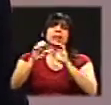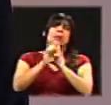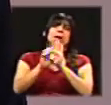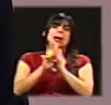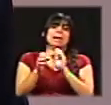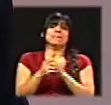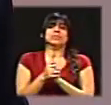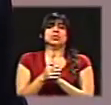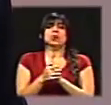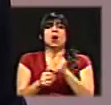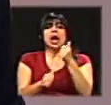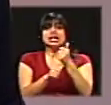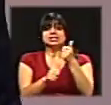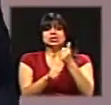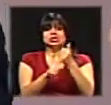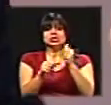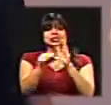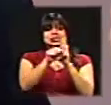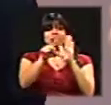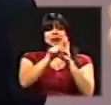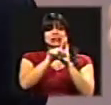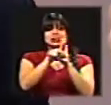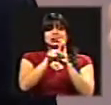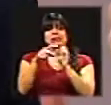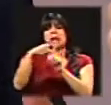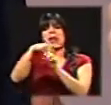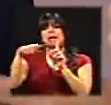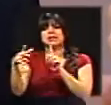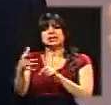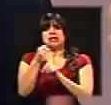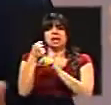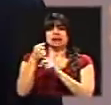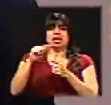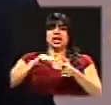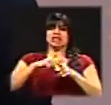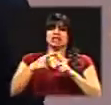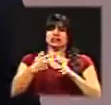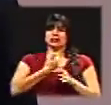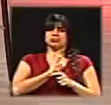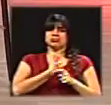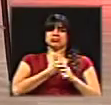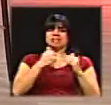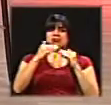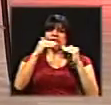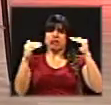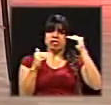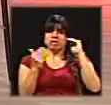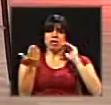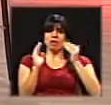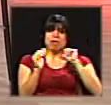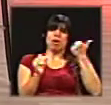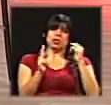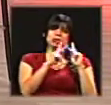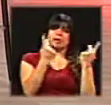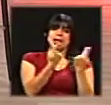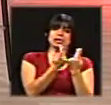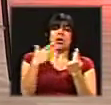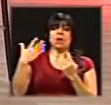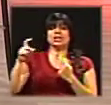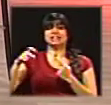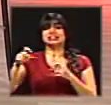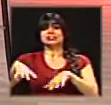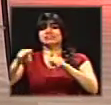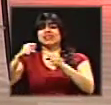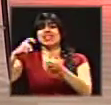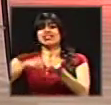ejemplo, asesores en la Asamblea Legislativa, recurre a la mitad de los asesores. Entonces se pone a sí mismo en desventaja con respecto al resto de los partidos políticos. Cuando tiene que ocupar la